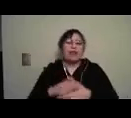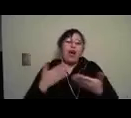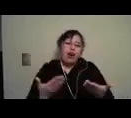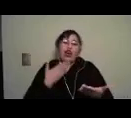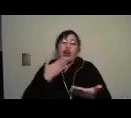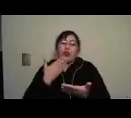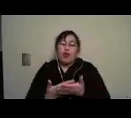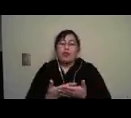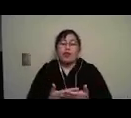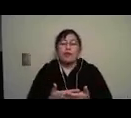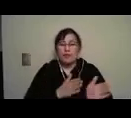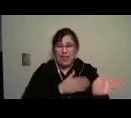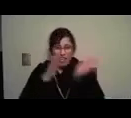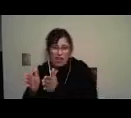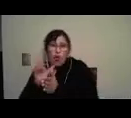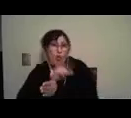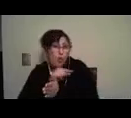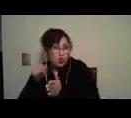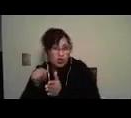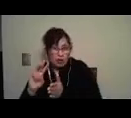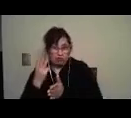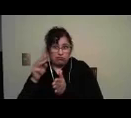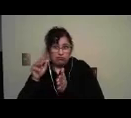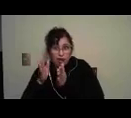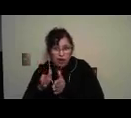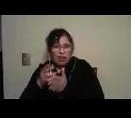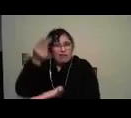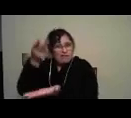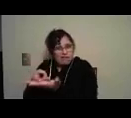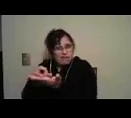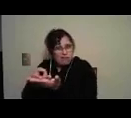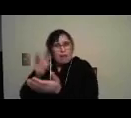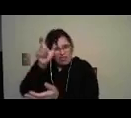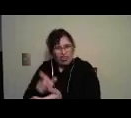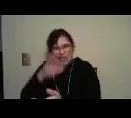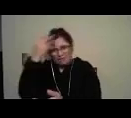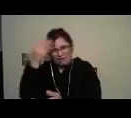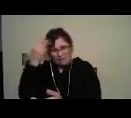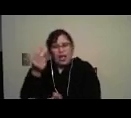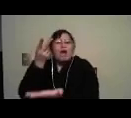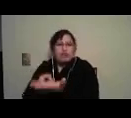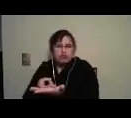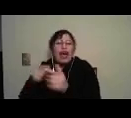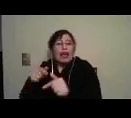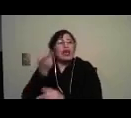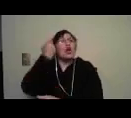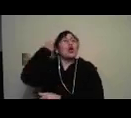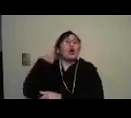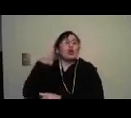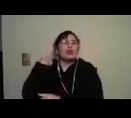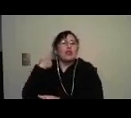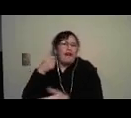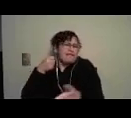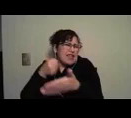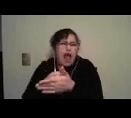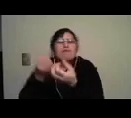de la enfermedad, cuando ya están en condición de postrado, ya comienza a haber pérdida de conciencia, ¿ya? Pero en